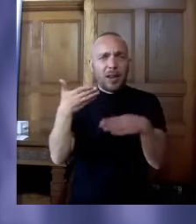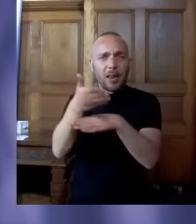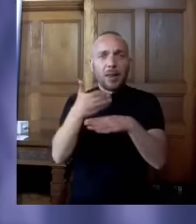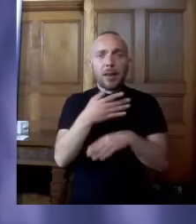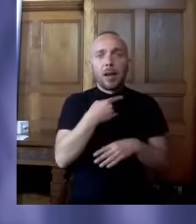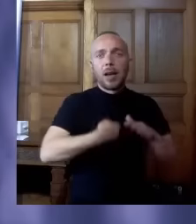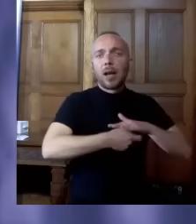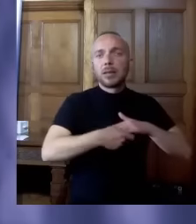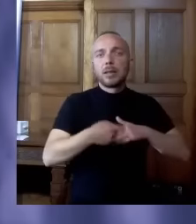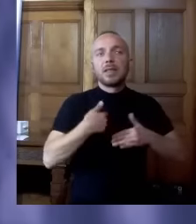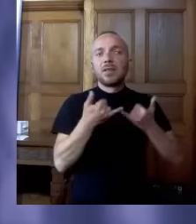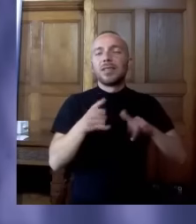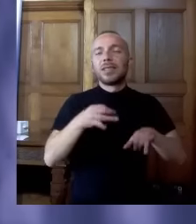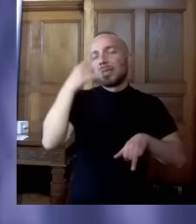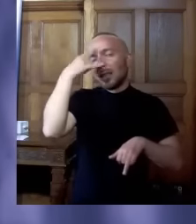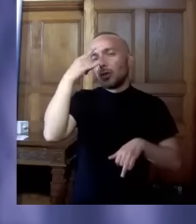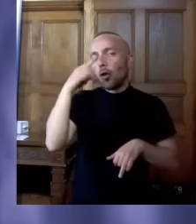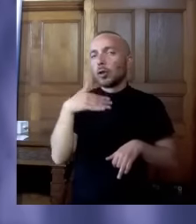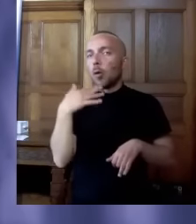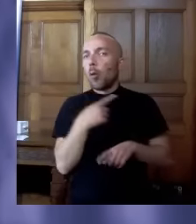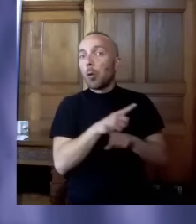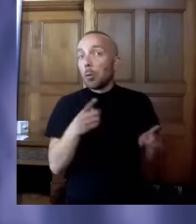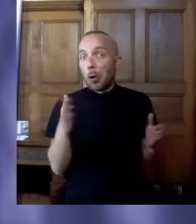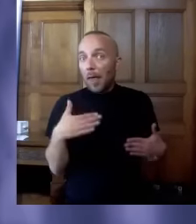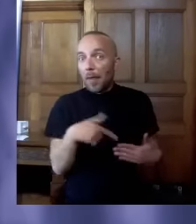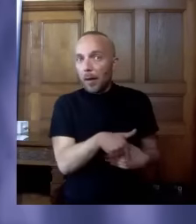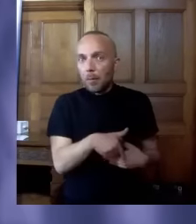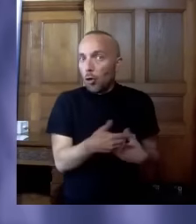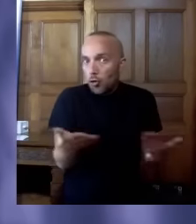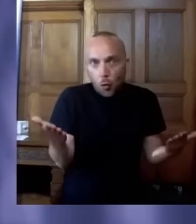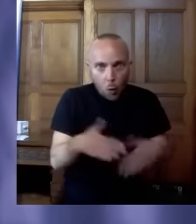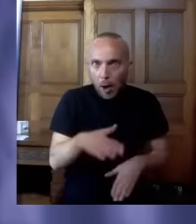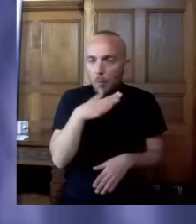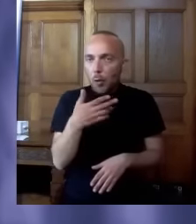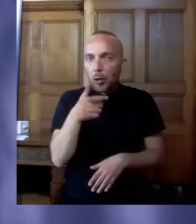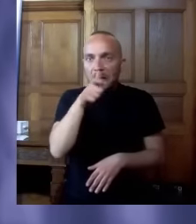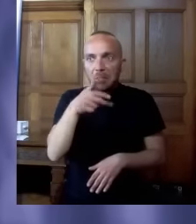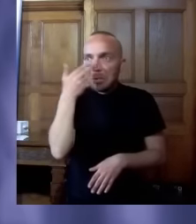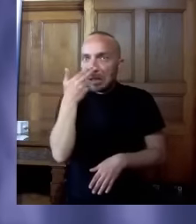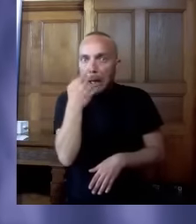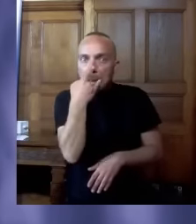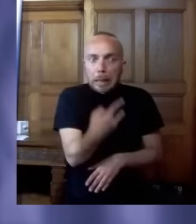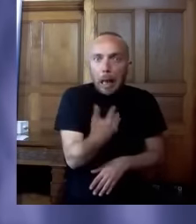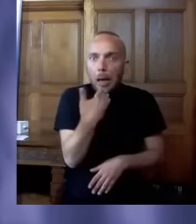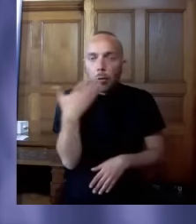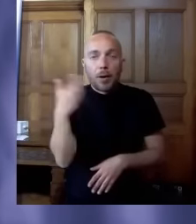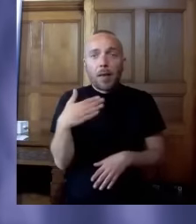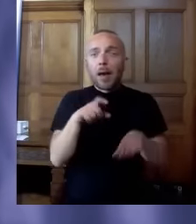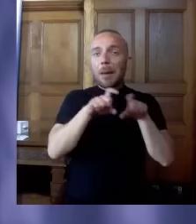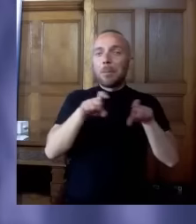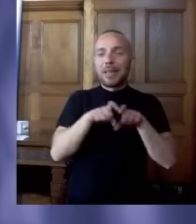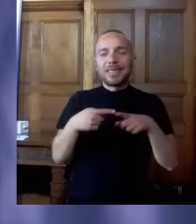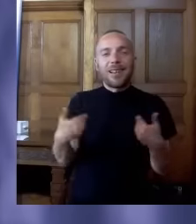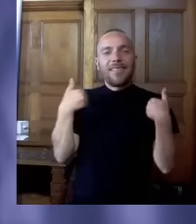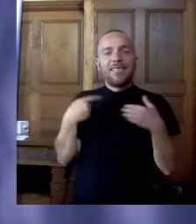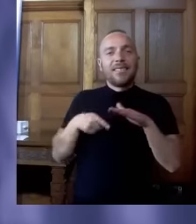festejos taurinos Pero no por nada no porque nadie los haya prohibido sino Simplemente porque el desinterés es tal que ninguna empresa ha querido gestionarlo Por